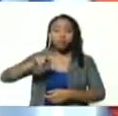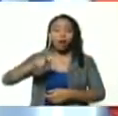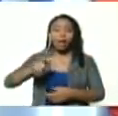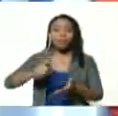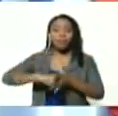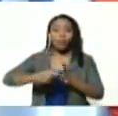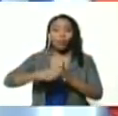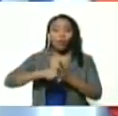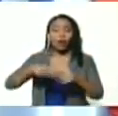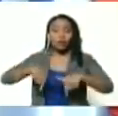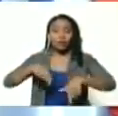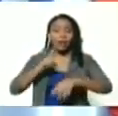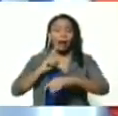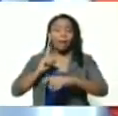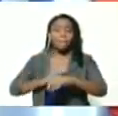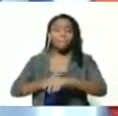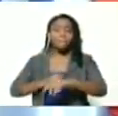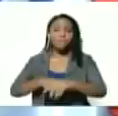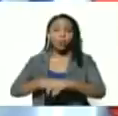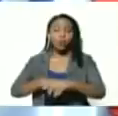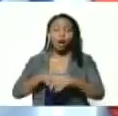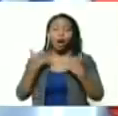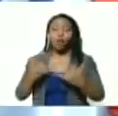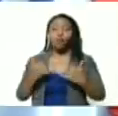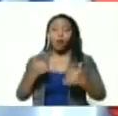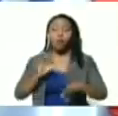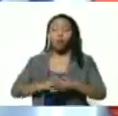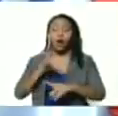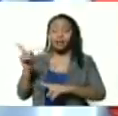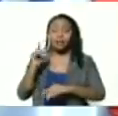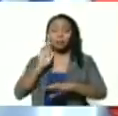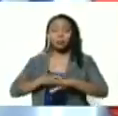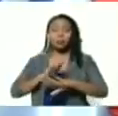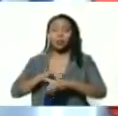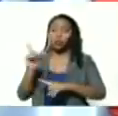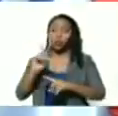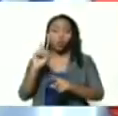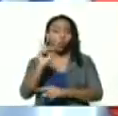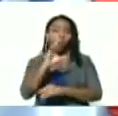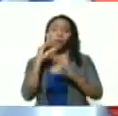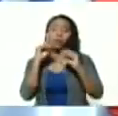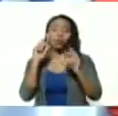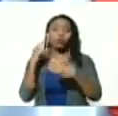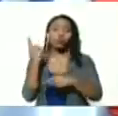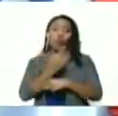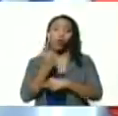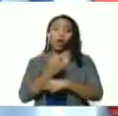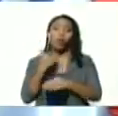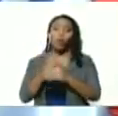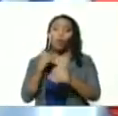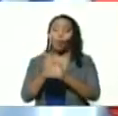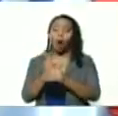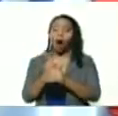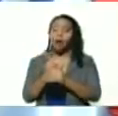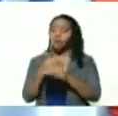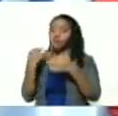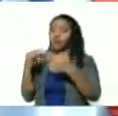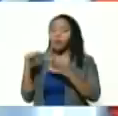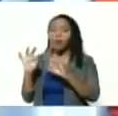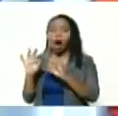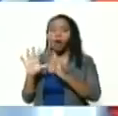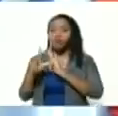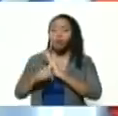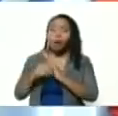tiempos modernos, porque el delito va mutando. Ya no estamos hablando de simples rateros, no estamos hablando de